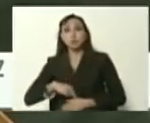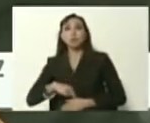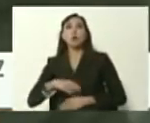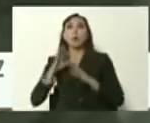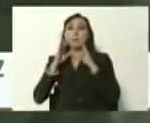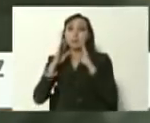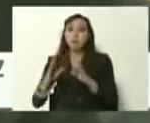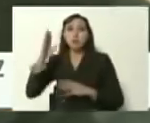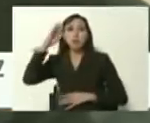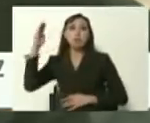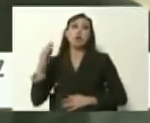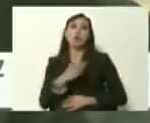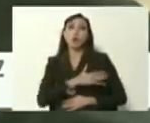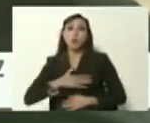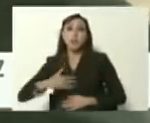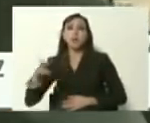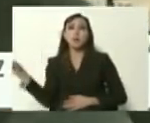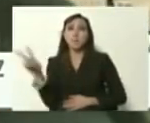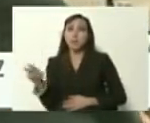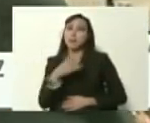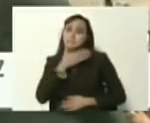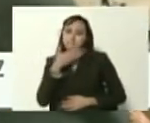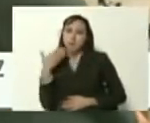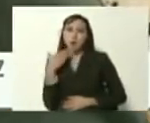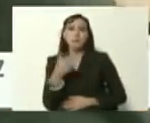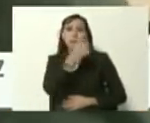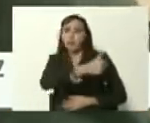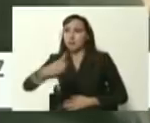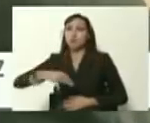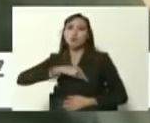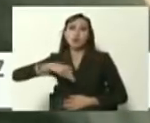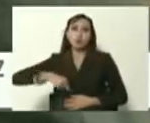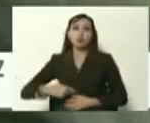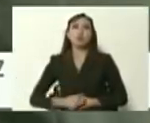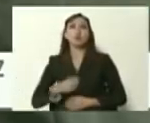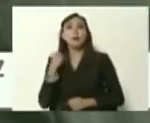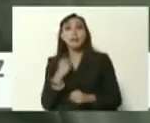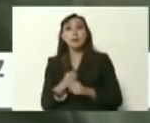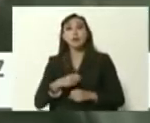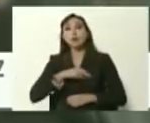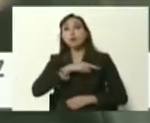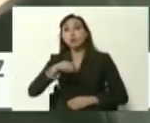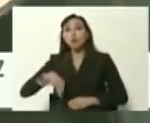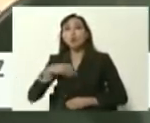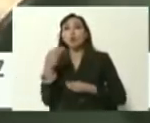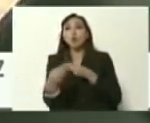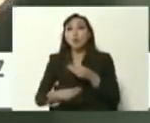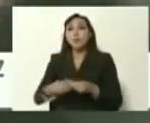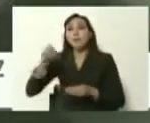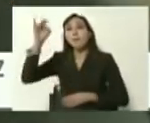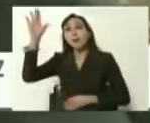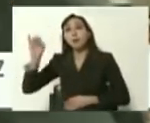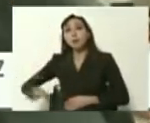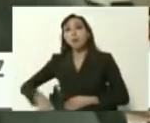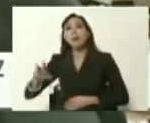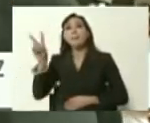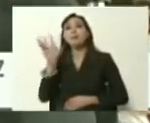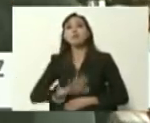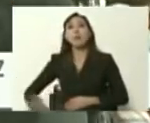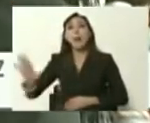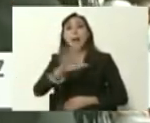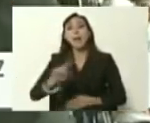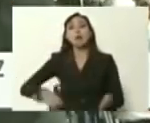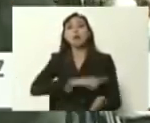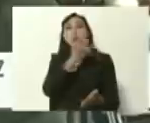Dios, que quiere un país de plenitud para todos. Y esa labor lo hacemos los pastores en todo el territorio nacional.